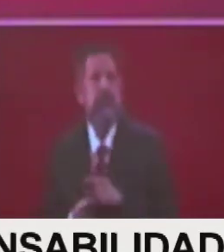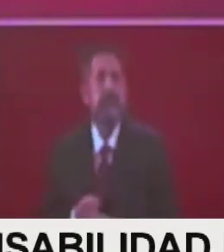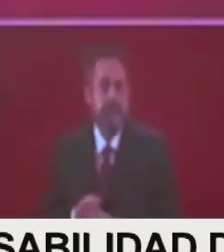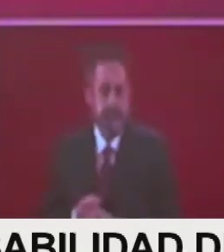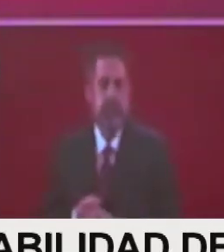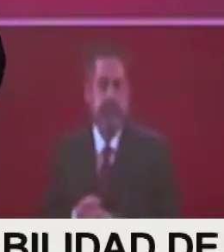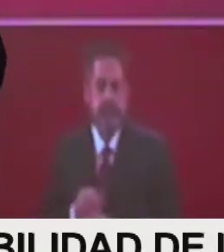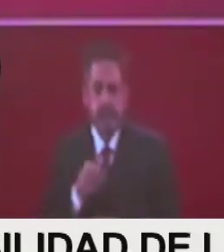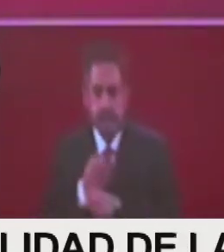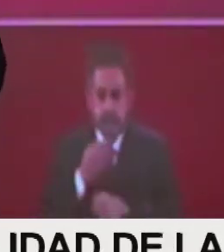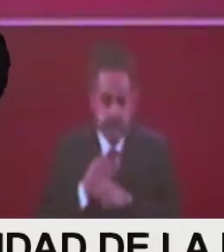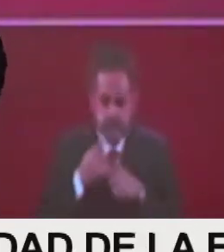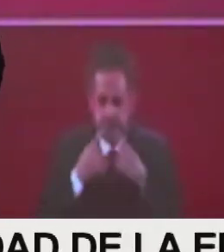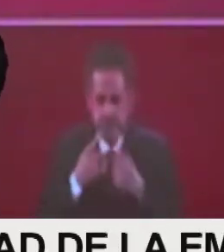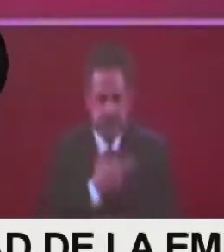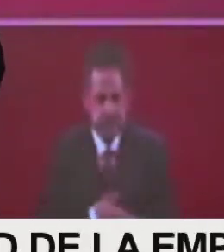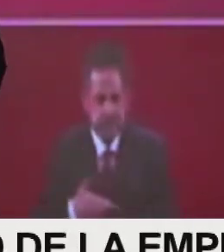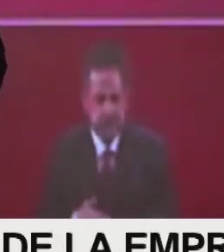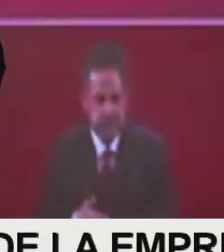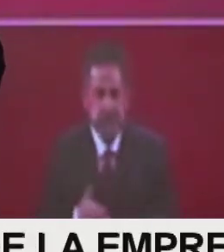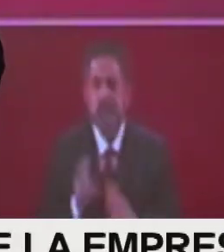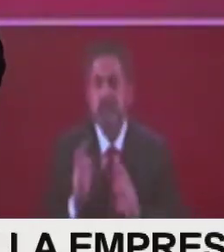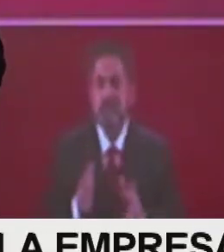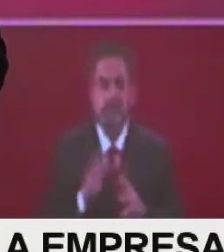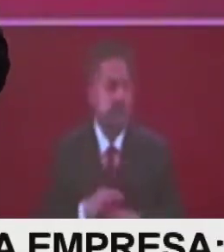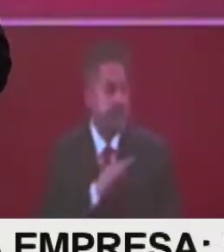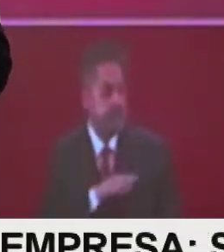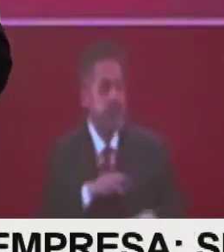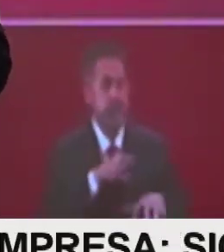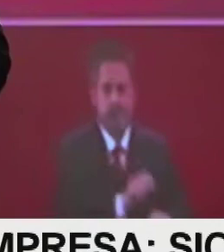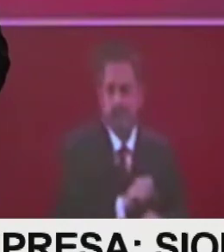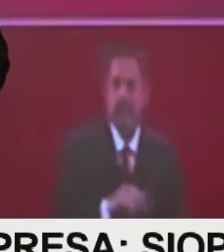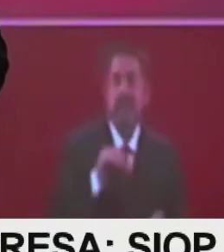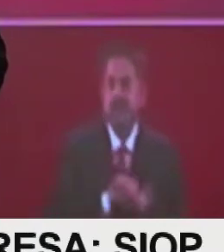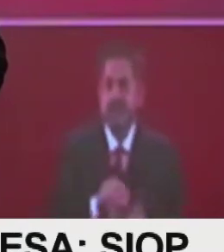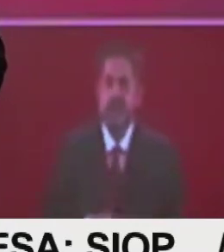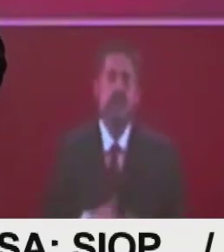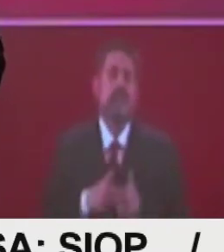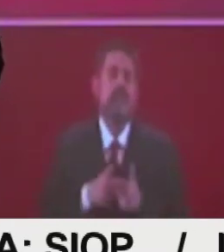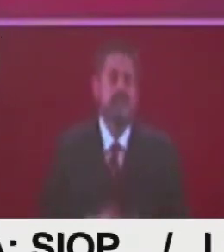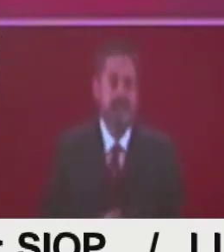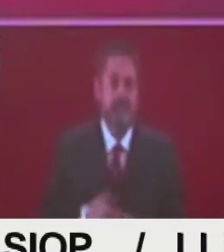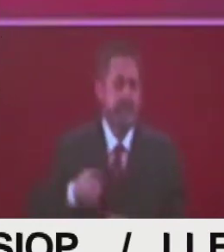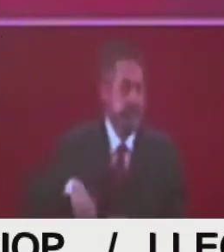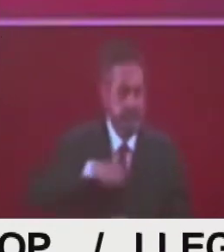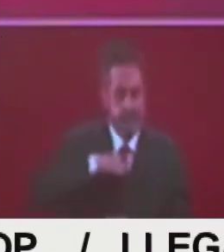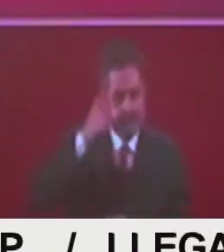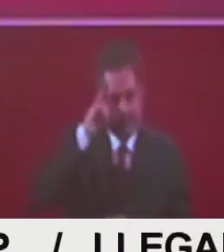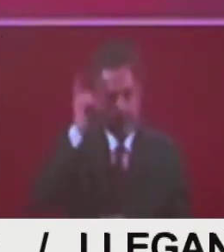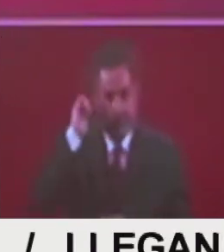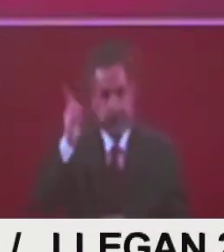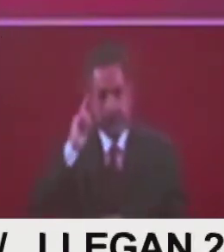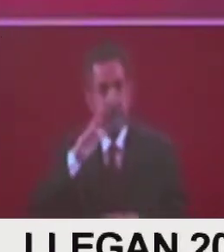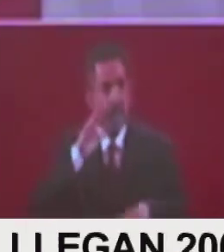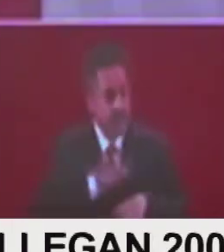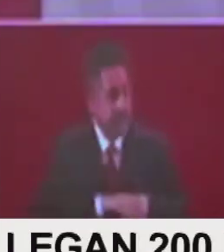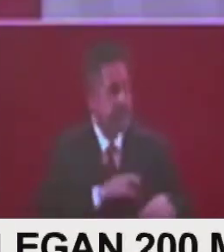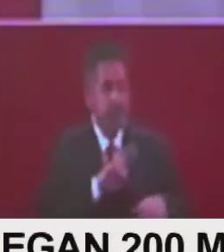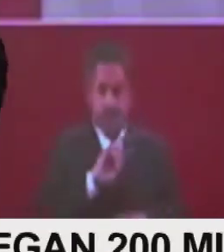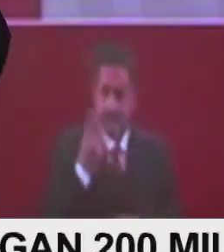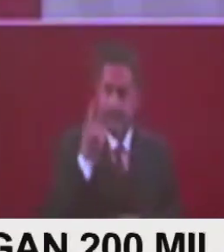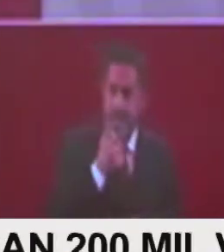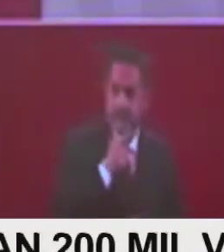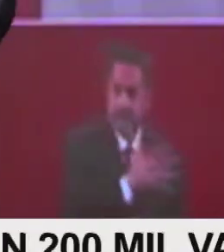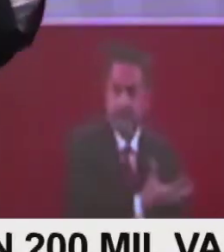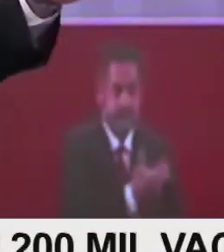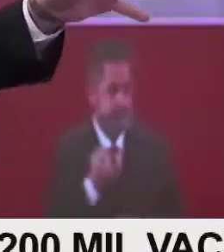lo preguntan, que la corrupción y la impunidad en México ya no existen. Pero no solamente pierde la administración